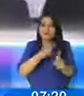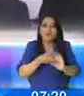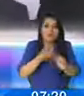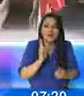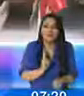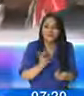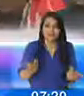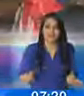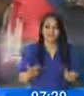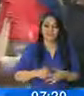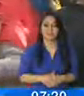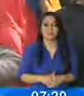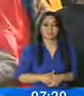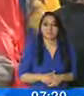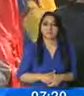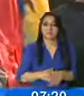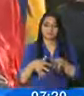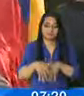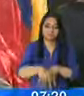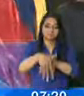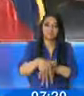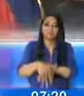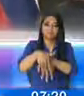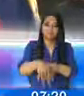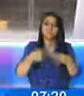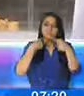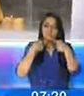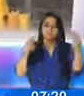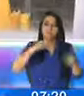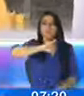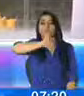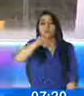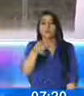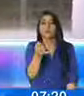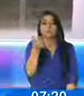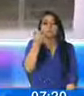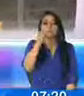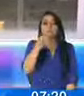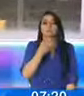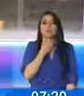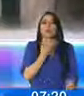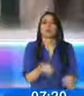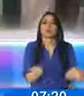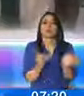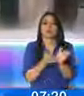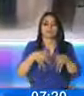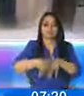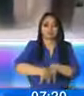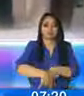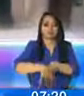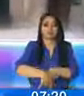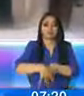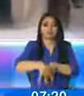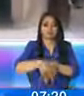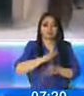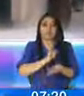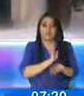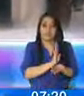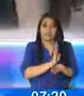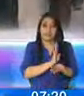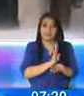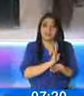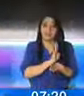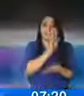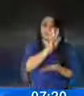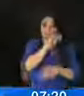asamblea los participantes del plantón anunciaron que el jueves 10 de agosto realizarán una marcha que saldrá desde la caja del seguro a las 5